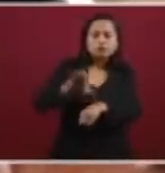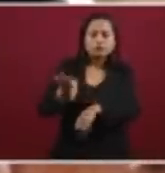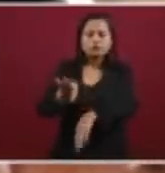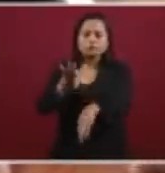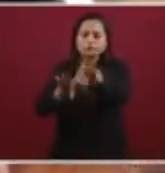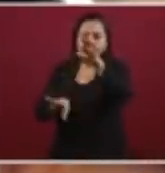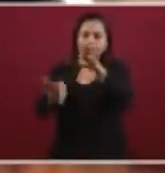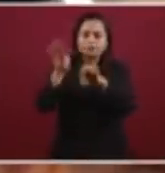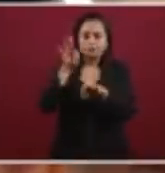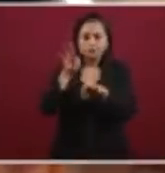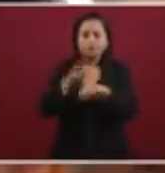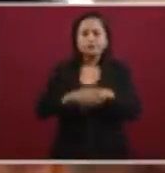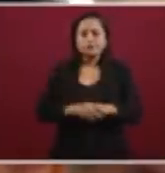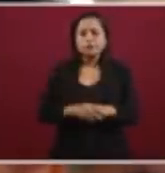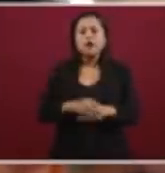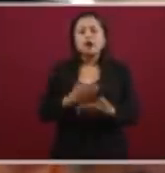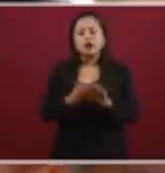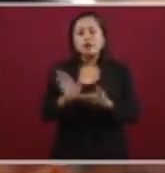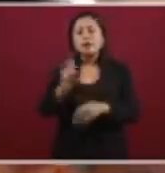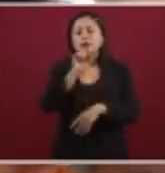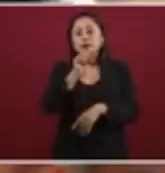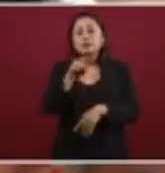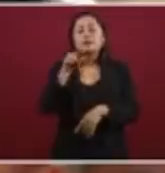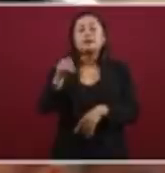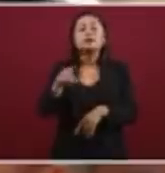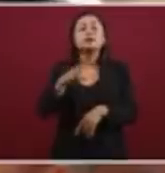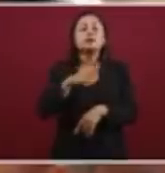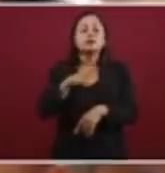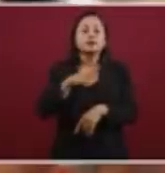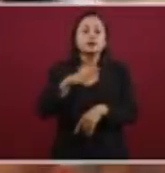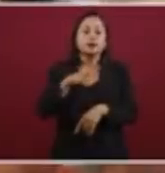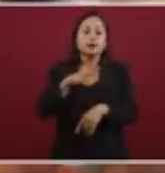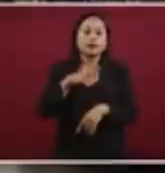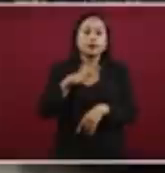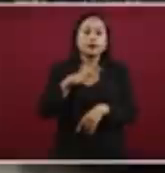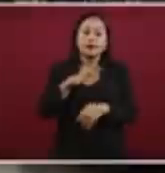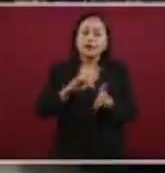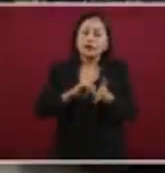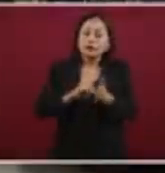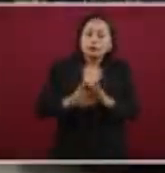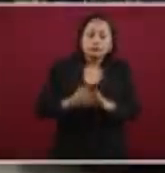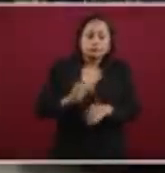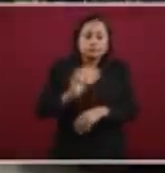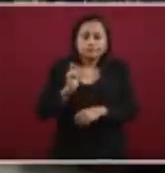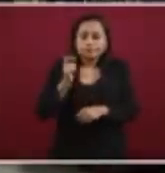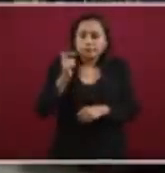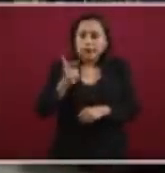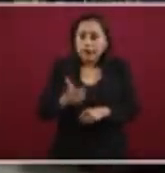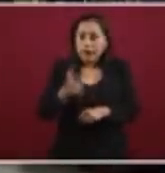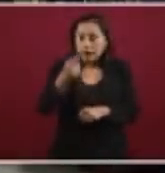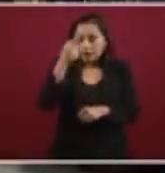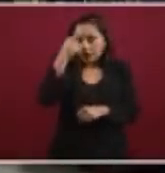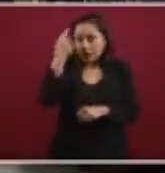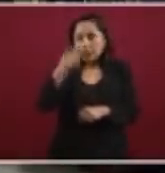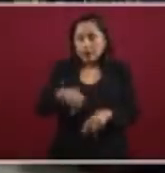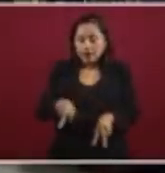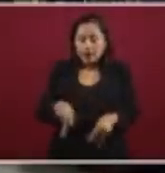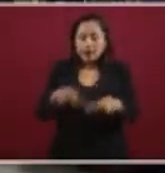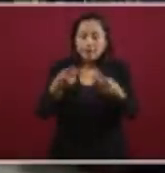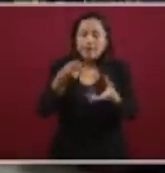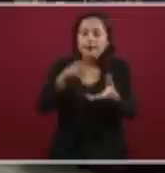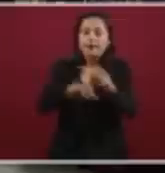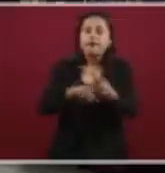mercado negro para el pronto pago de proveedores de pemex que es producto a